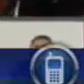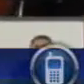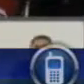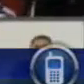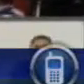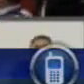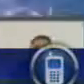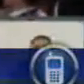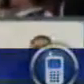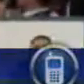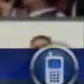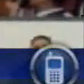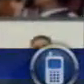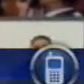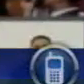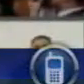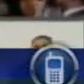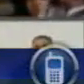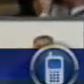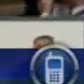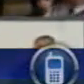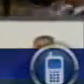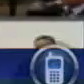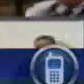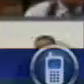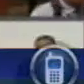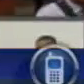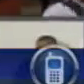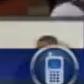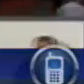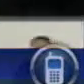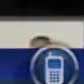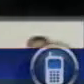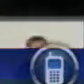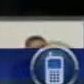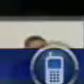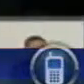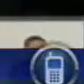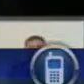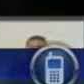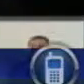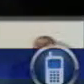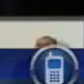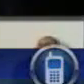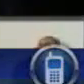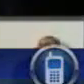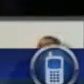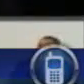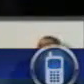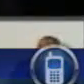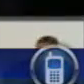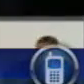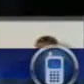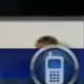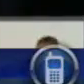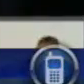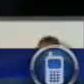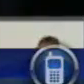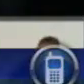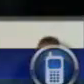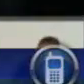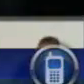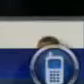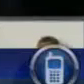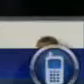Sistema Nacional Anticorrupción. La Cámara de Diputados por separado, por su parte, podría reunirse porque